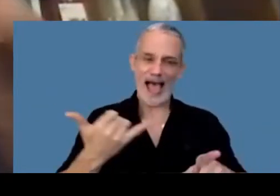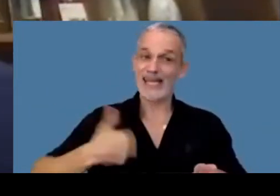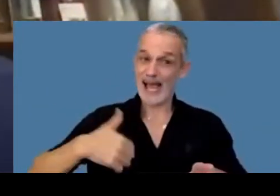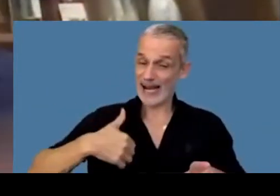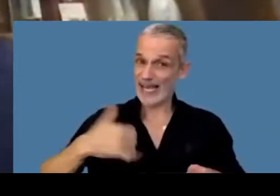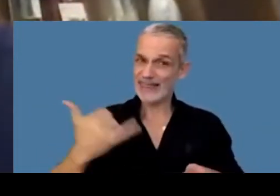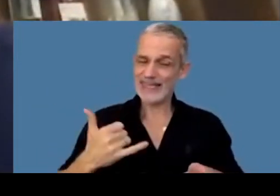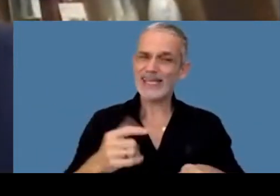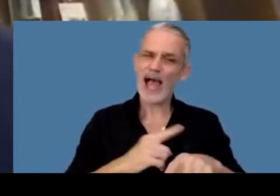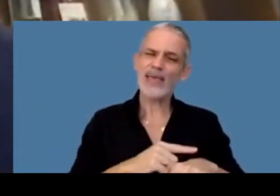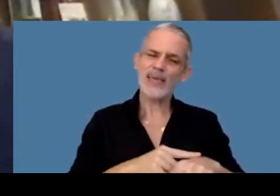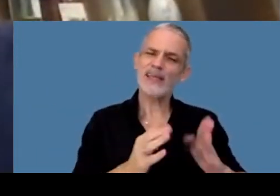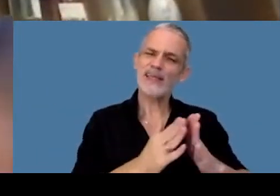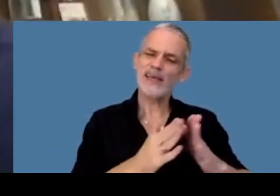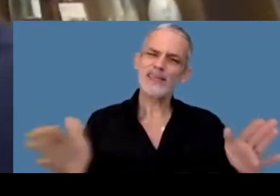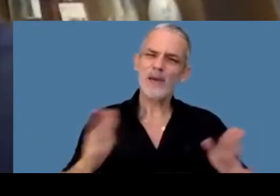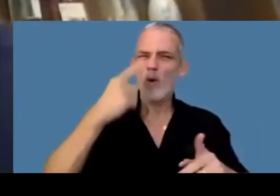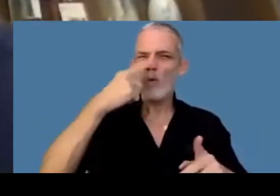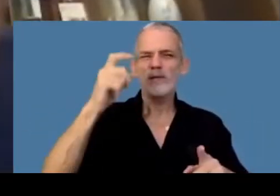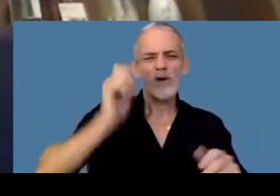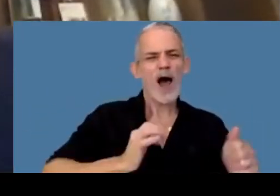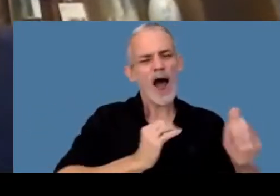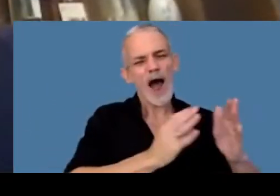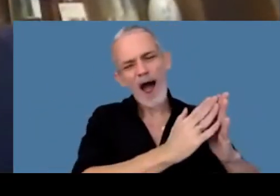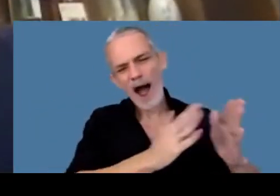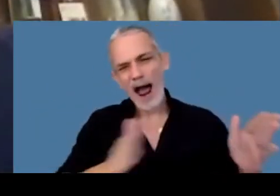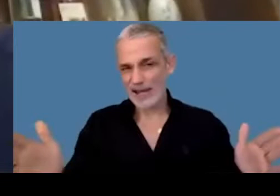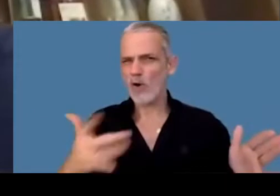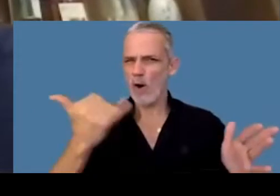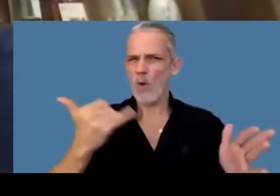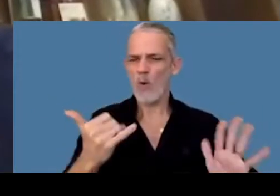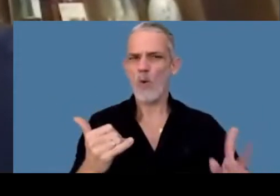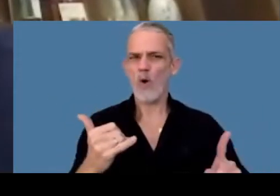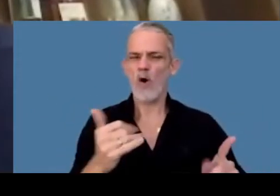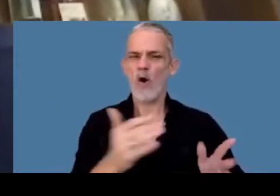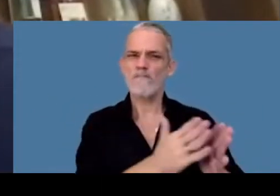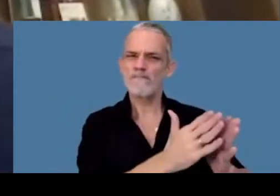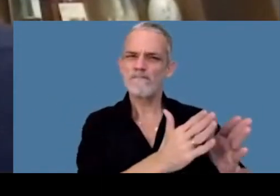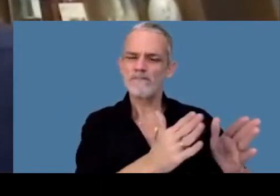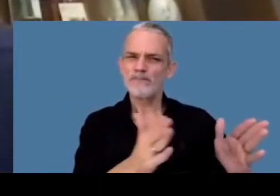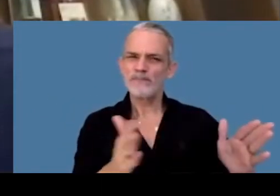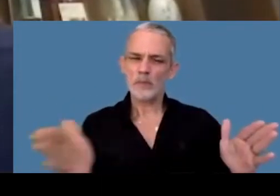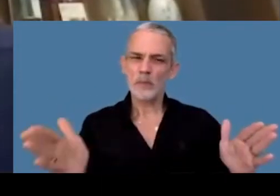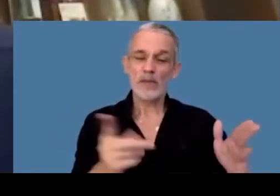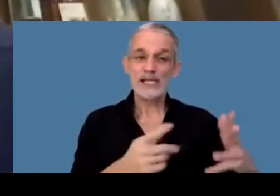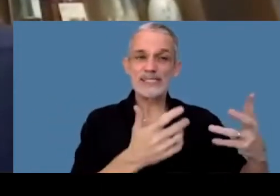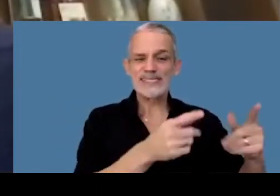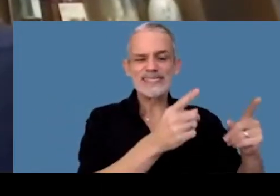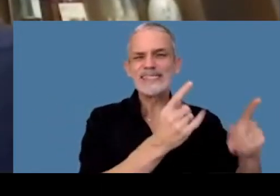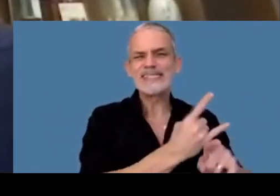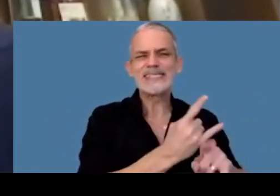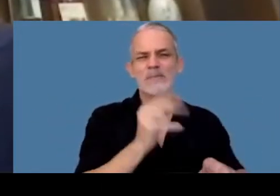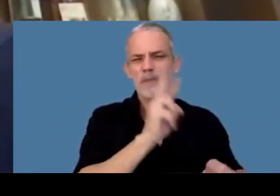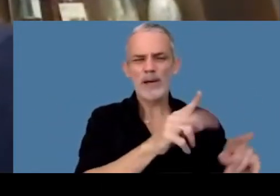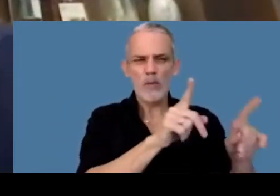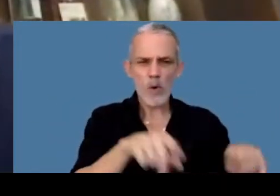de las últimas décadas, ¿no? Uno sistemáticamente ve ciertos debates